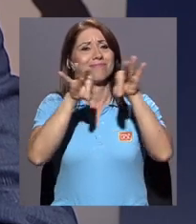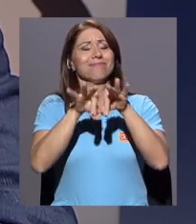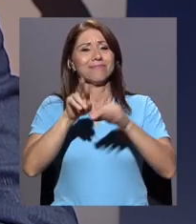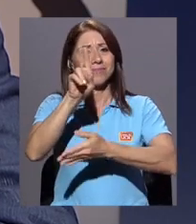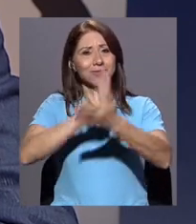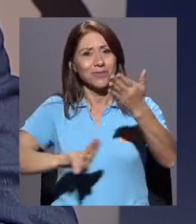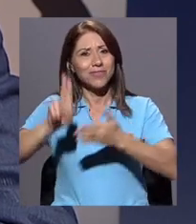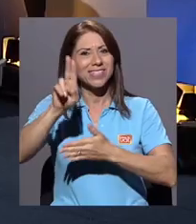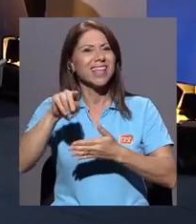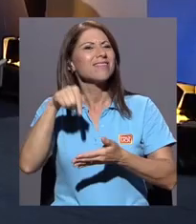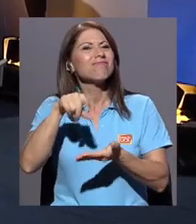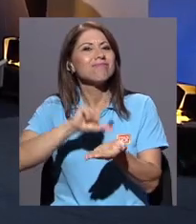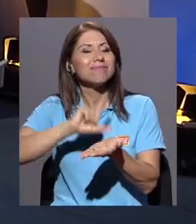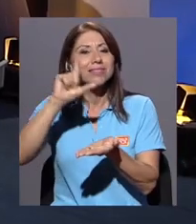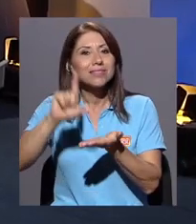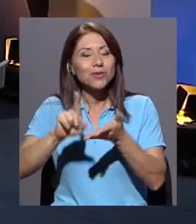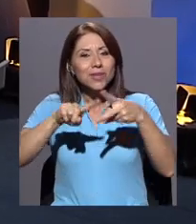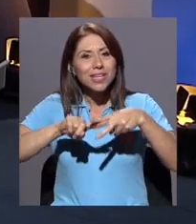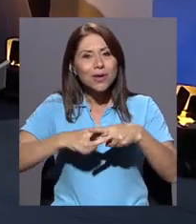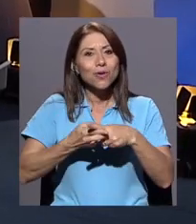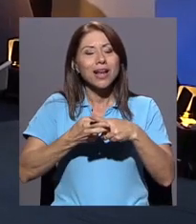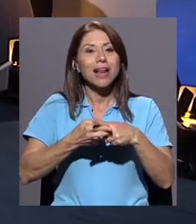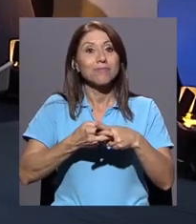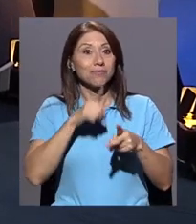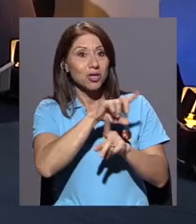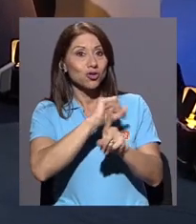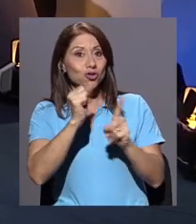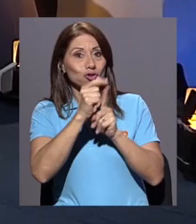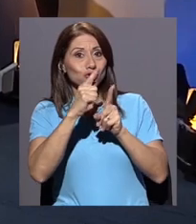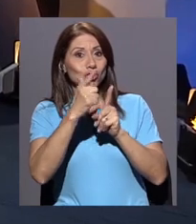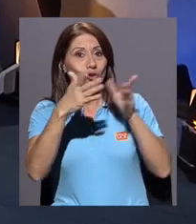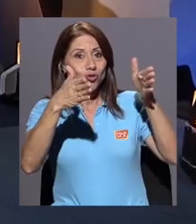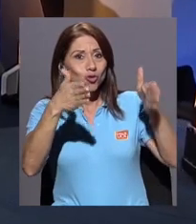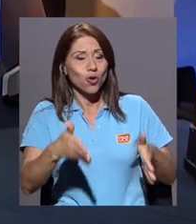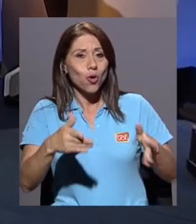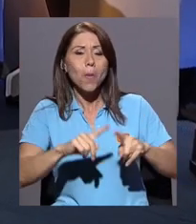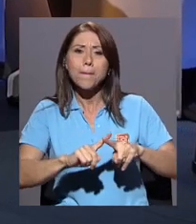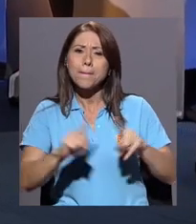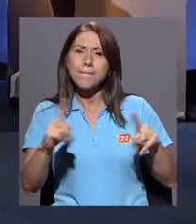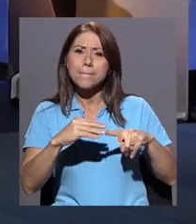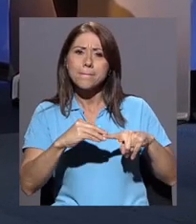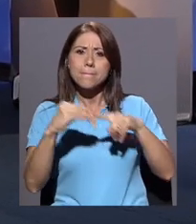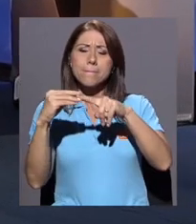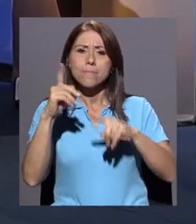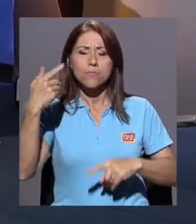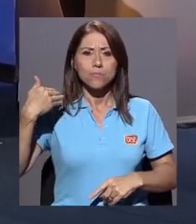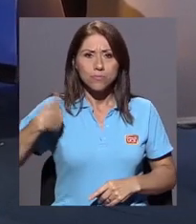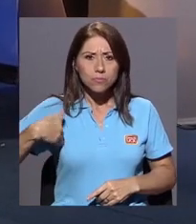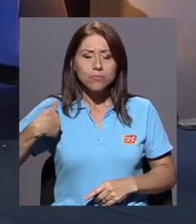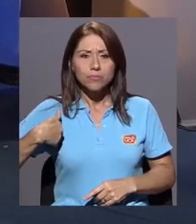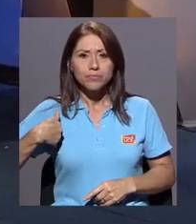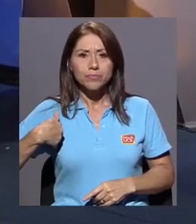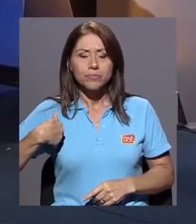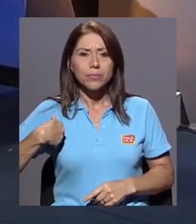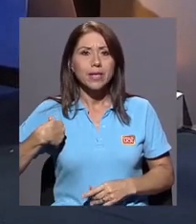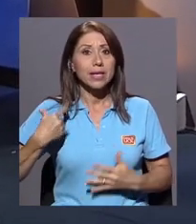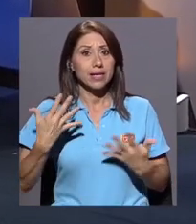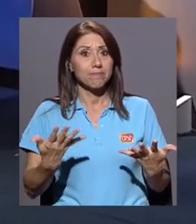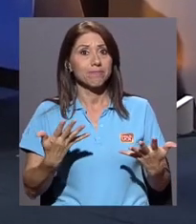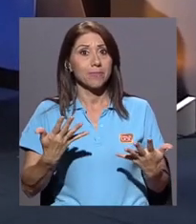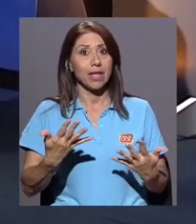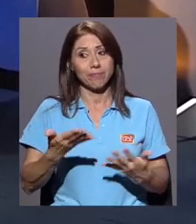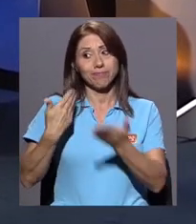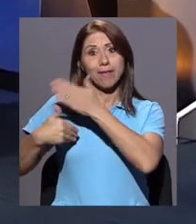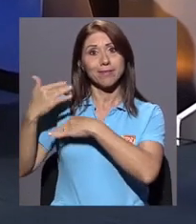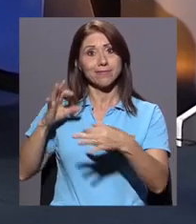la universidad, que es la lección inaugural. Sociólogo, pero sobre todo un hombre que yo creo, a propósito